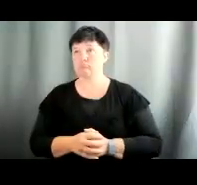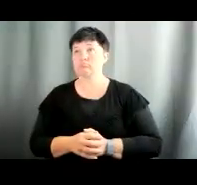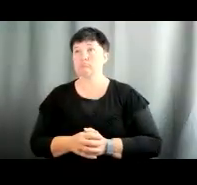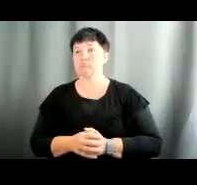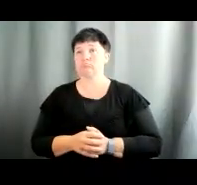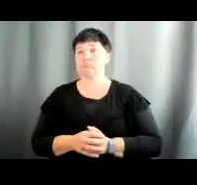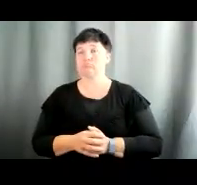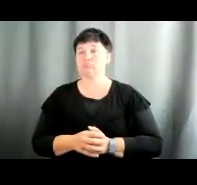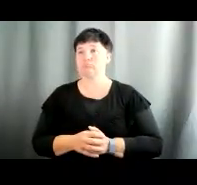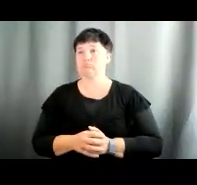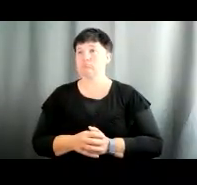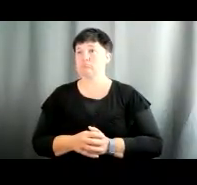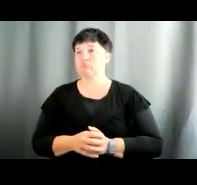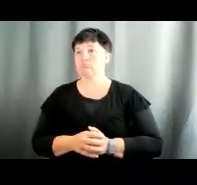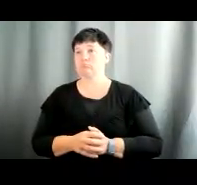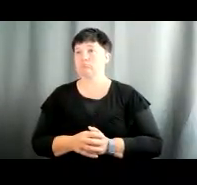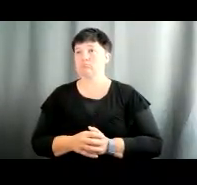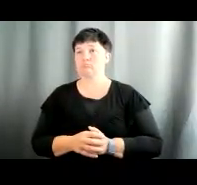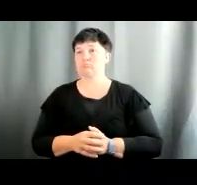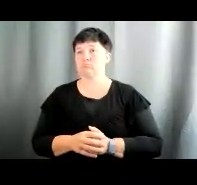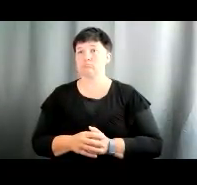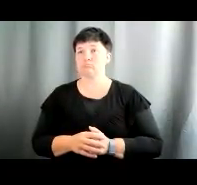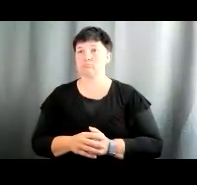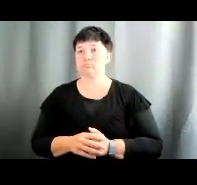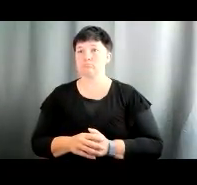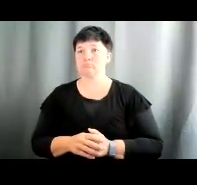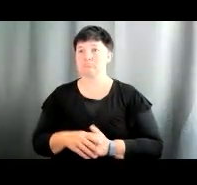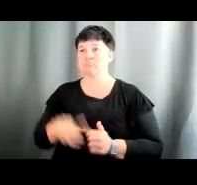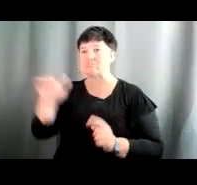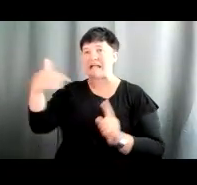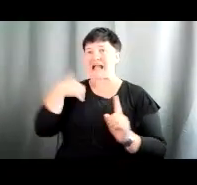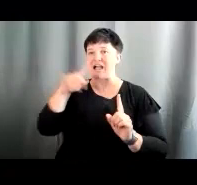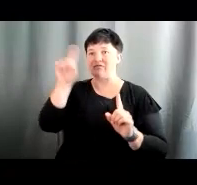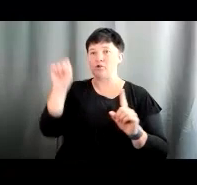Tengo una pregunta mientras esperamos. Sí, bien, Bill.